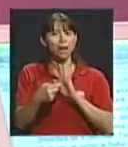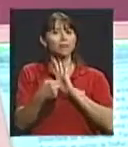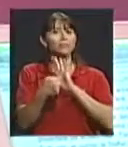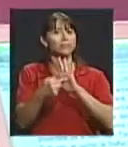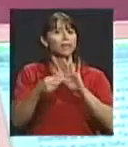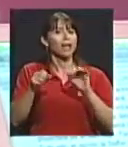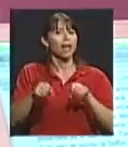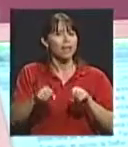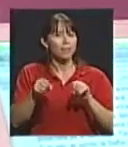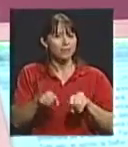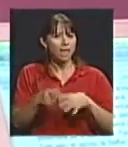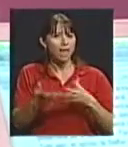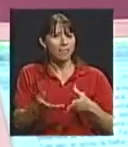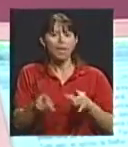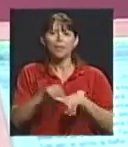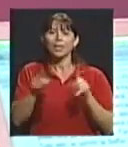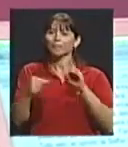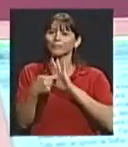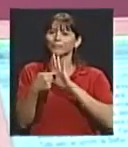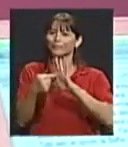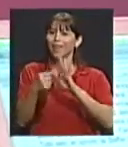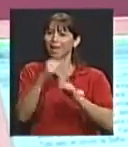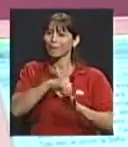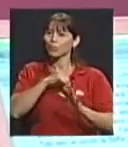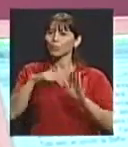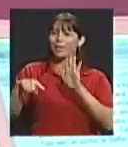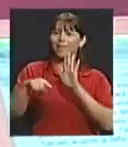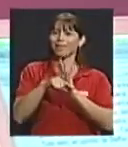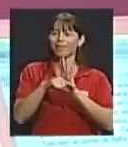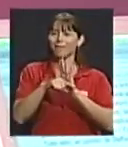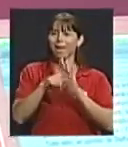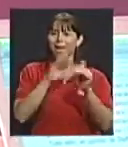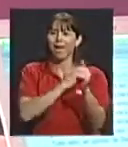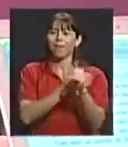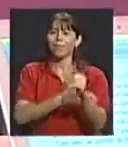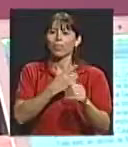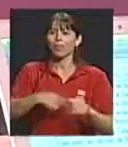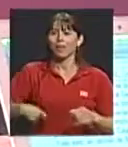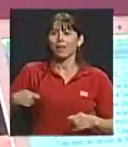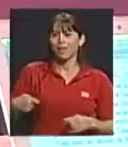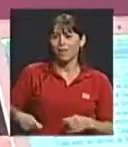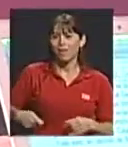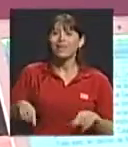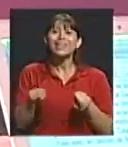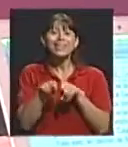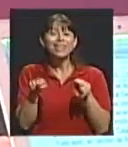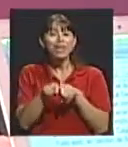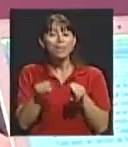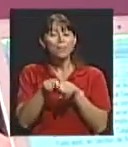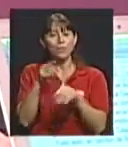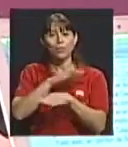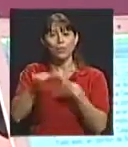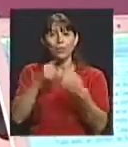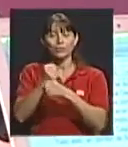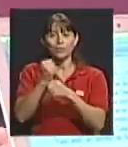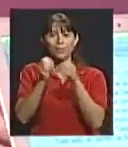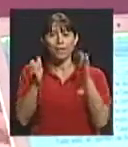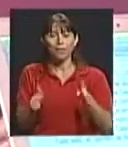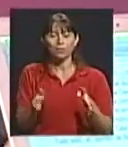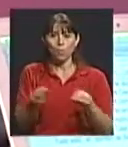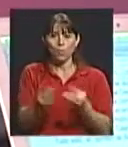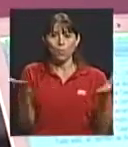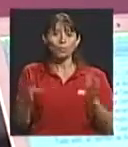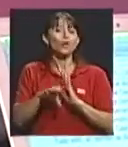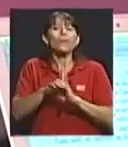genera una actitud muy negativa hacia el gabinete y hacia el resto de empleados públicos uno es como dice si un